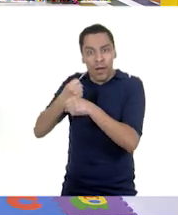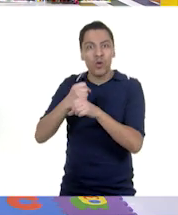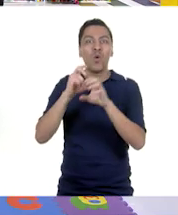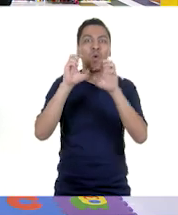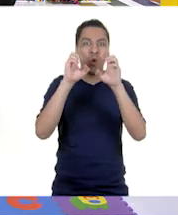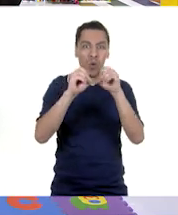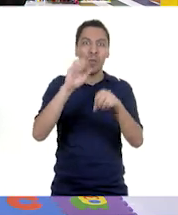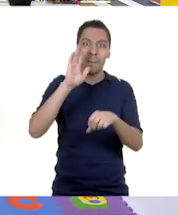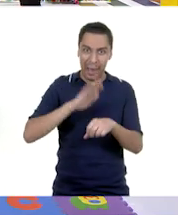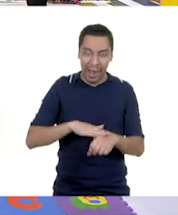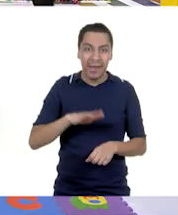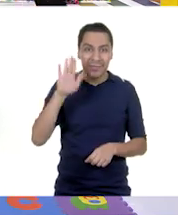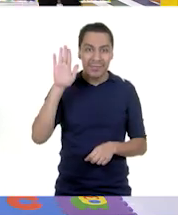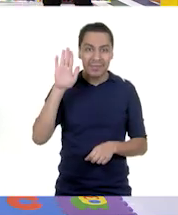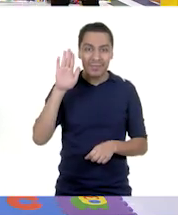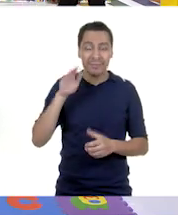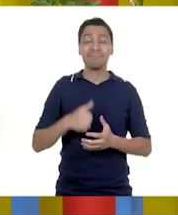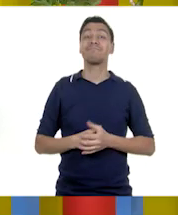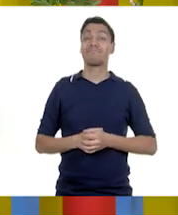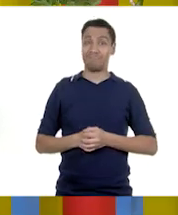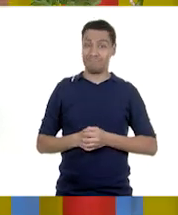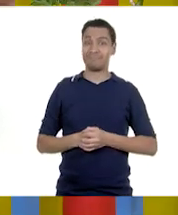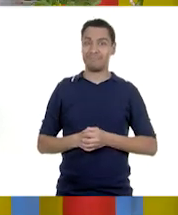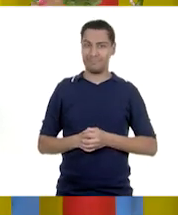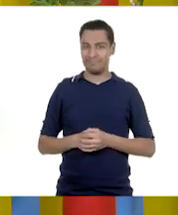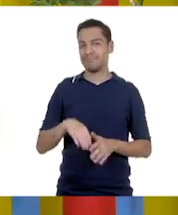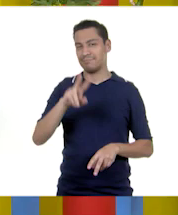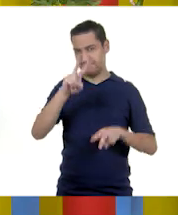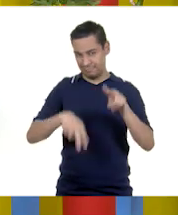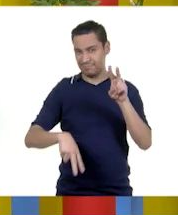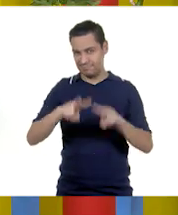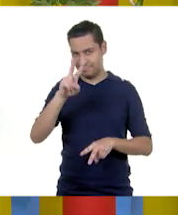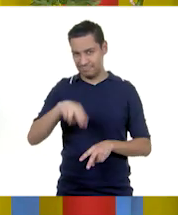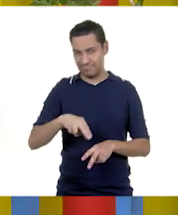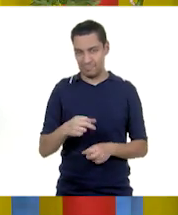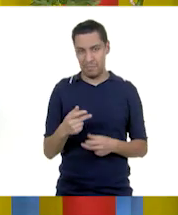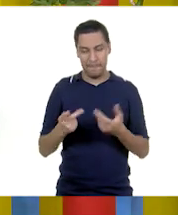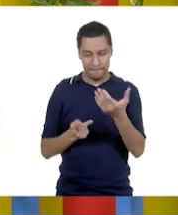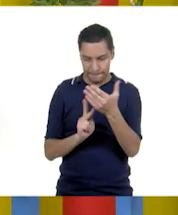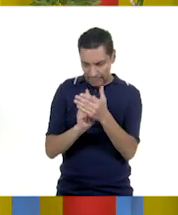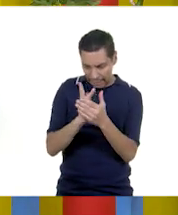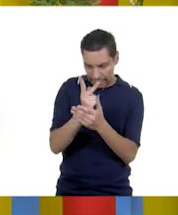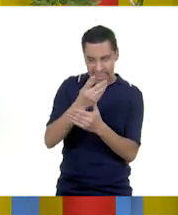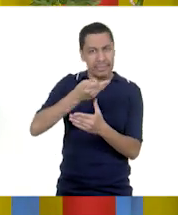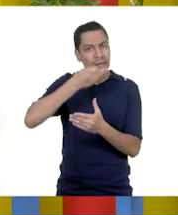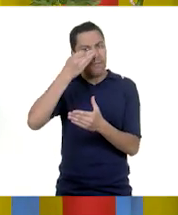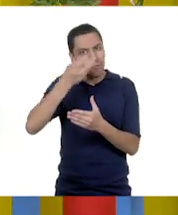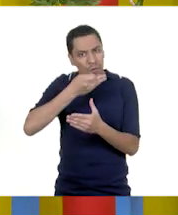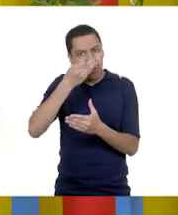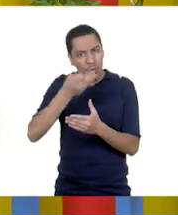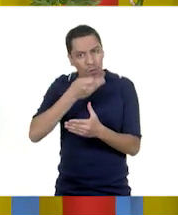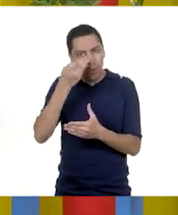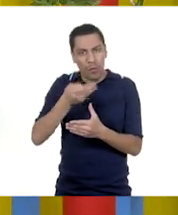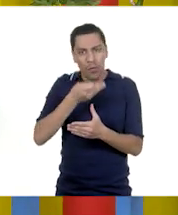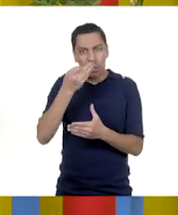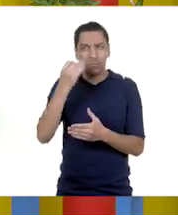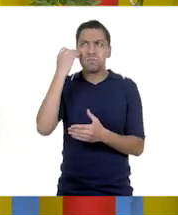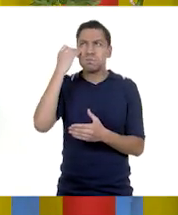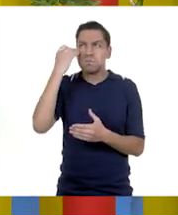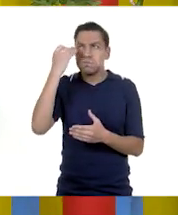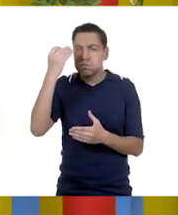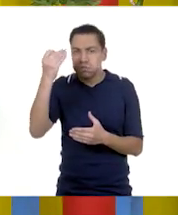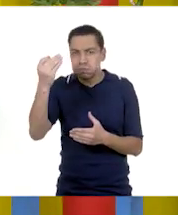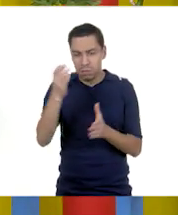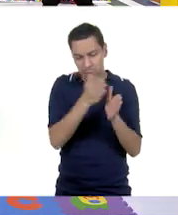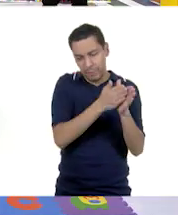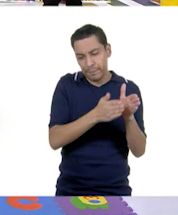más, desde luego. Efectivamente, hay algunas plantas que son de temporada. Si te gusta, puedes dibujarla y dibujarte tú al lado, por favor, con ella. Muy bien.